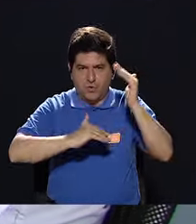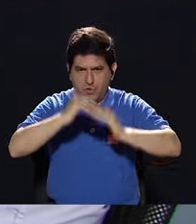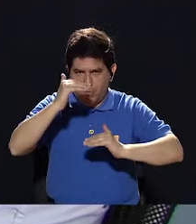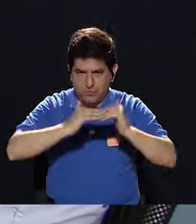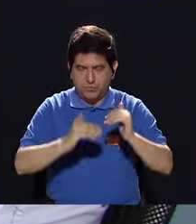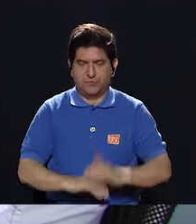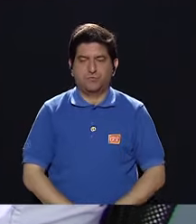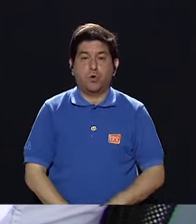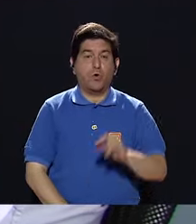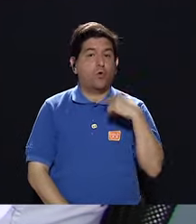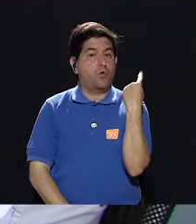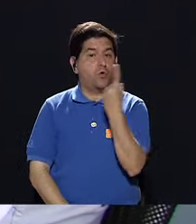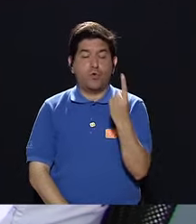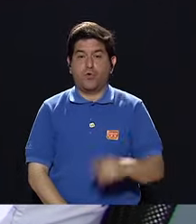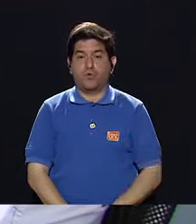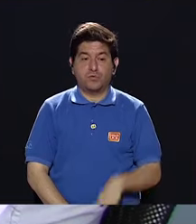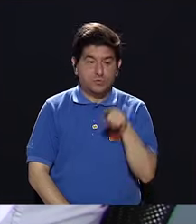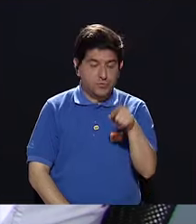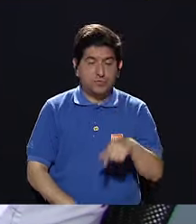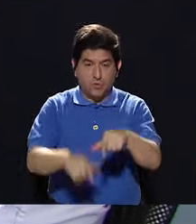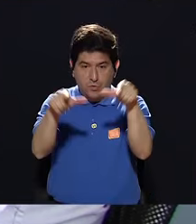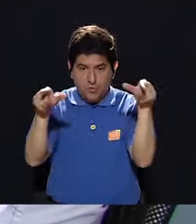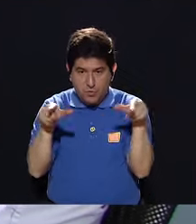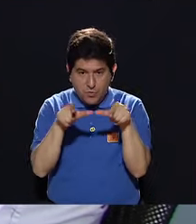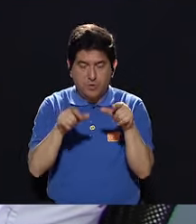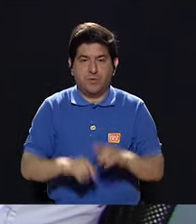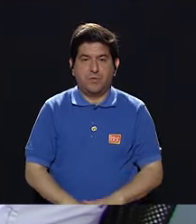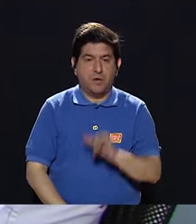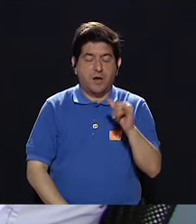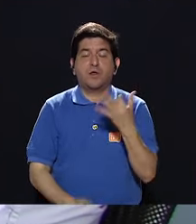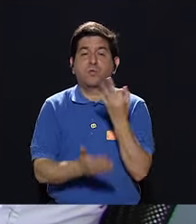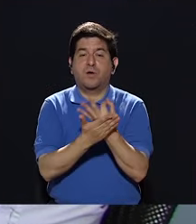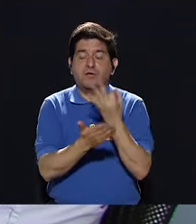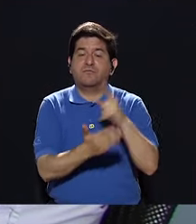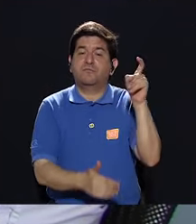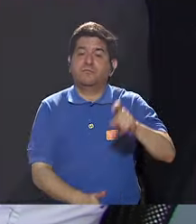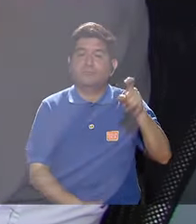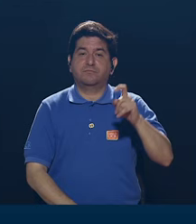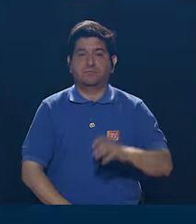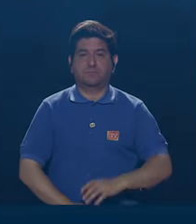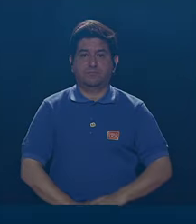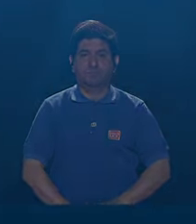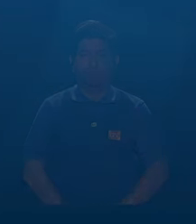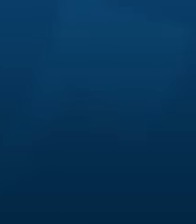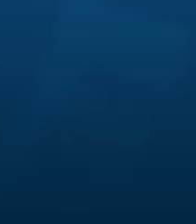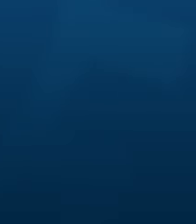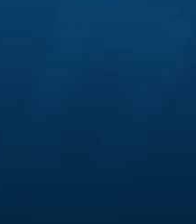construcción, no solo en la parte física, sino también en la parte de financiamiento.